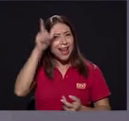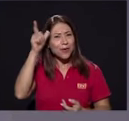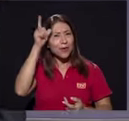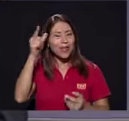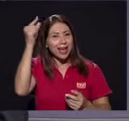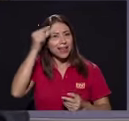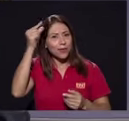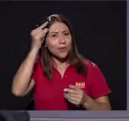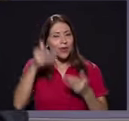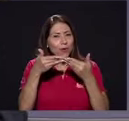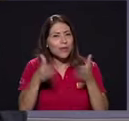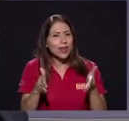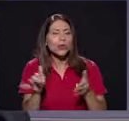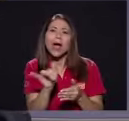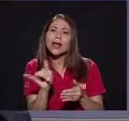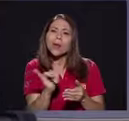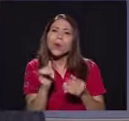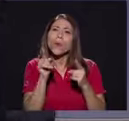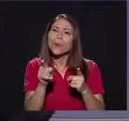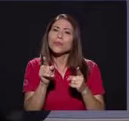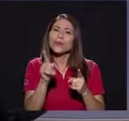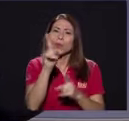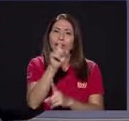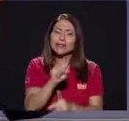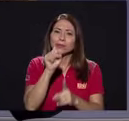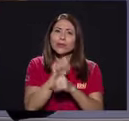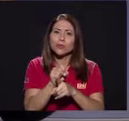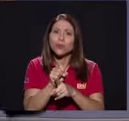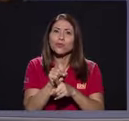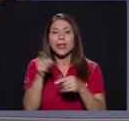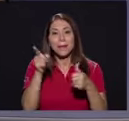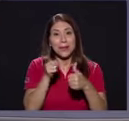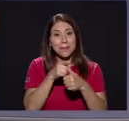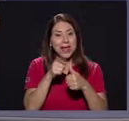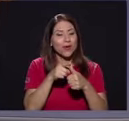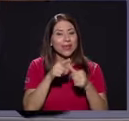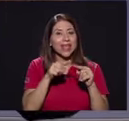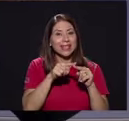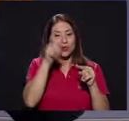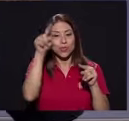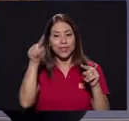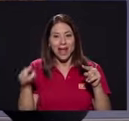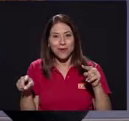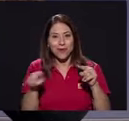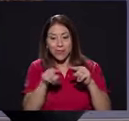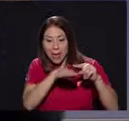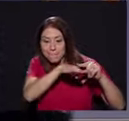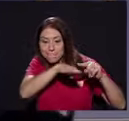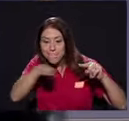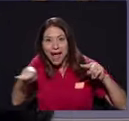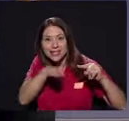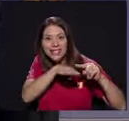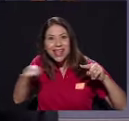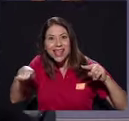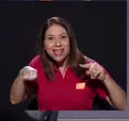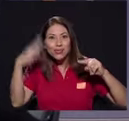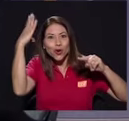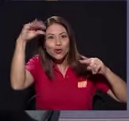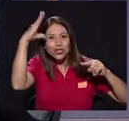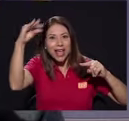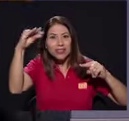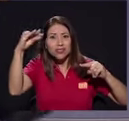en la lógica del gobierno abierto hay como una escala, ¿no? El primer es un triángulo. La base son los datos. Sin datos no podemos